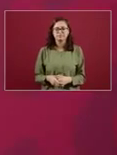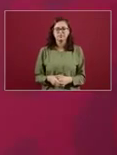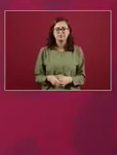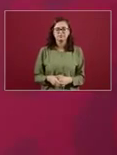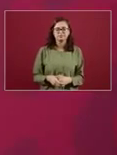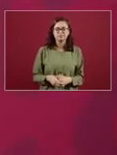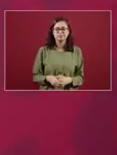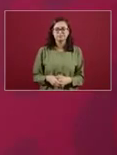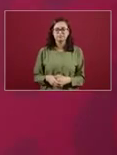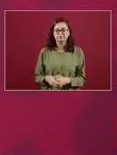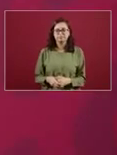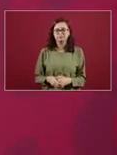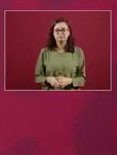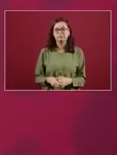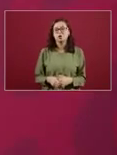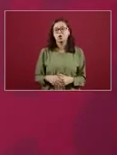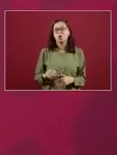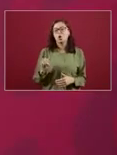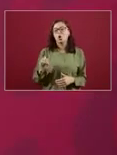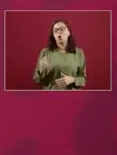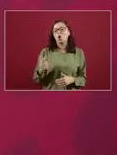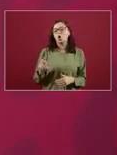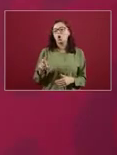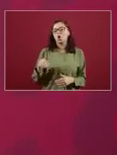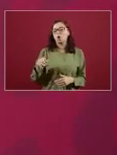a O'Gorman,